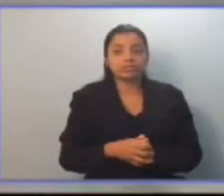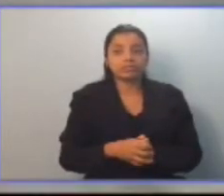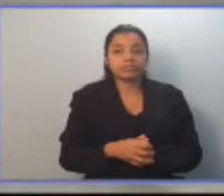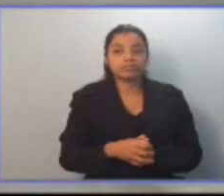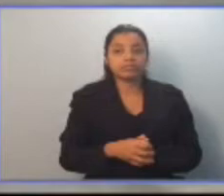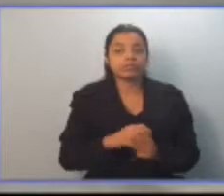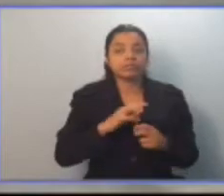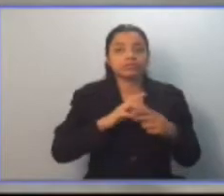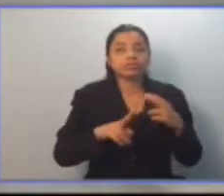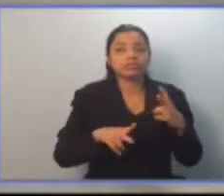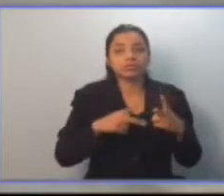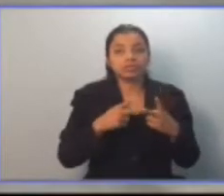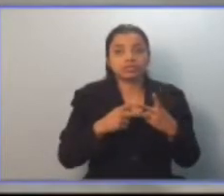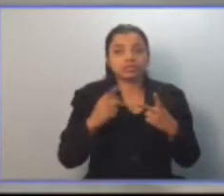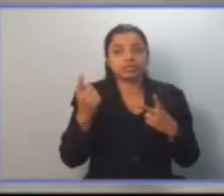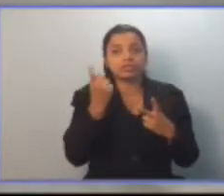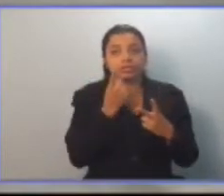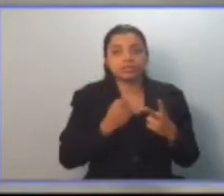La segunda pregunta.